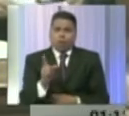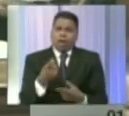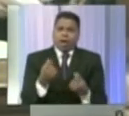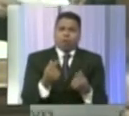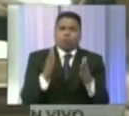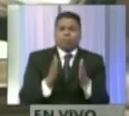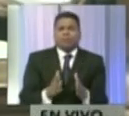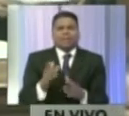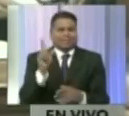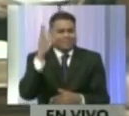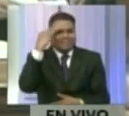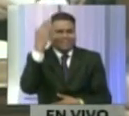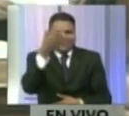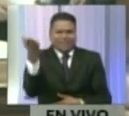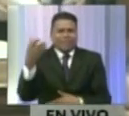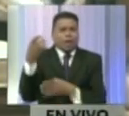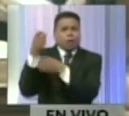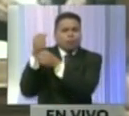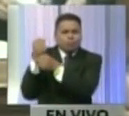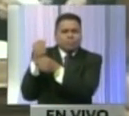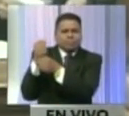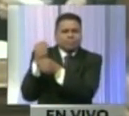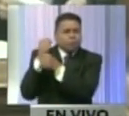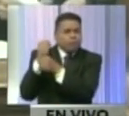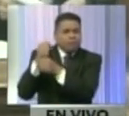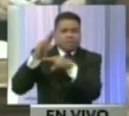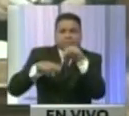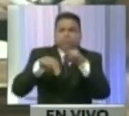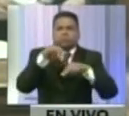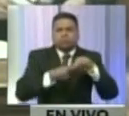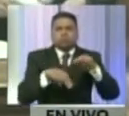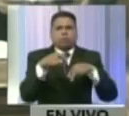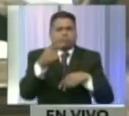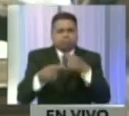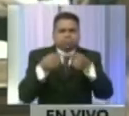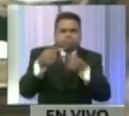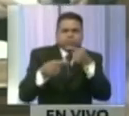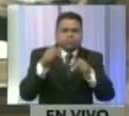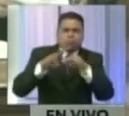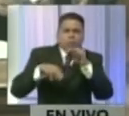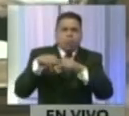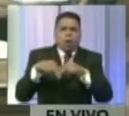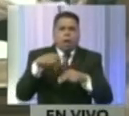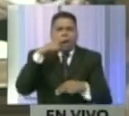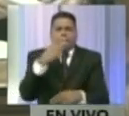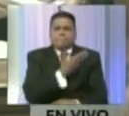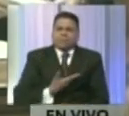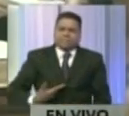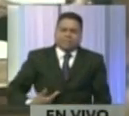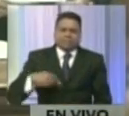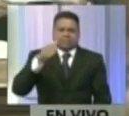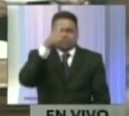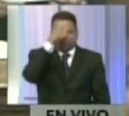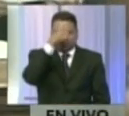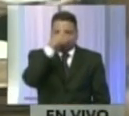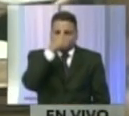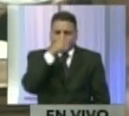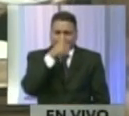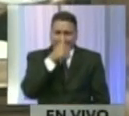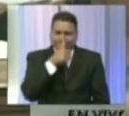la confianza es importante. Ahora la confianza se construye. Se construye. Por eso el presidente Maduro ha sido paciente en eso del diálogo.